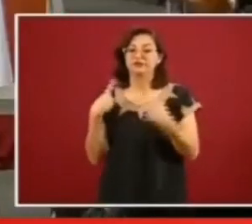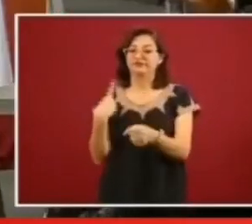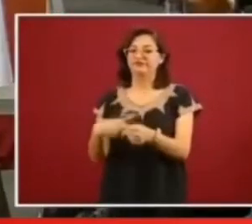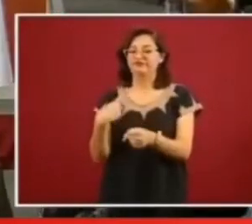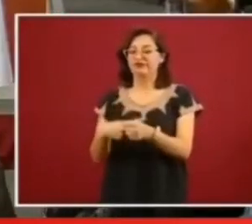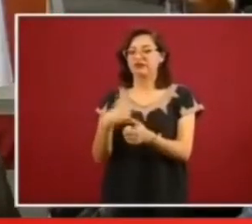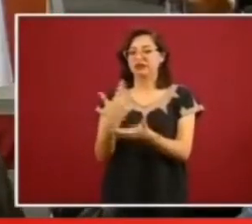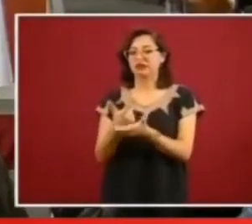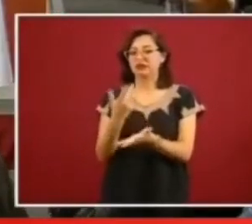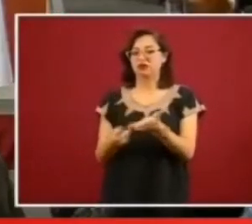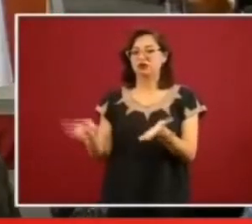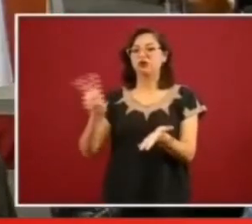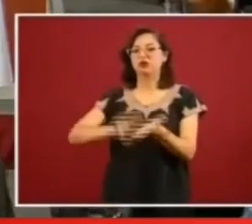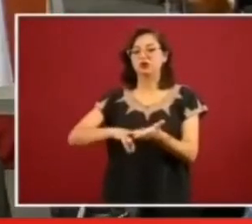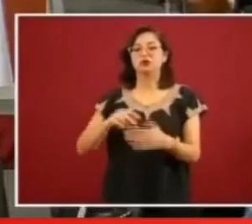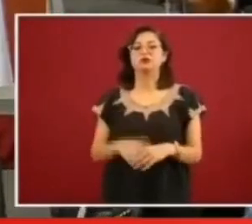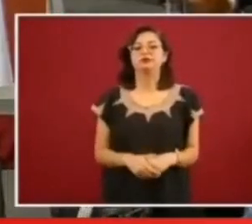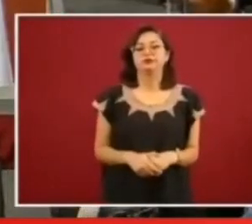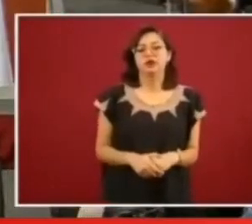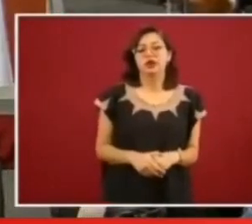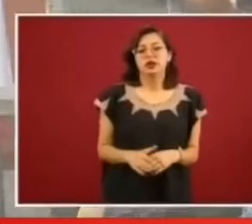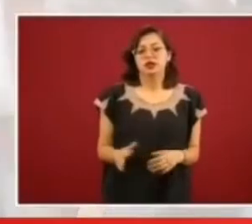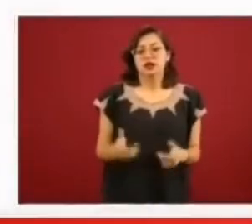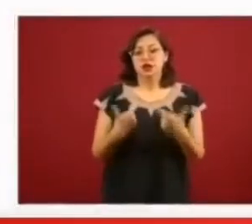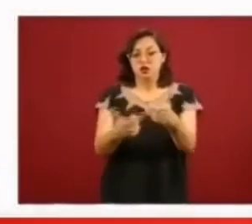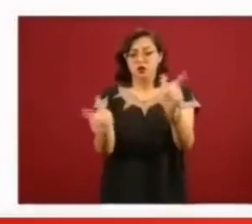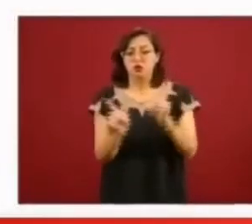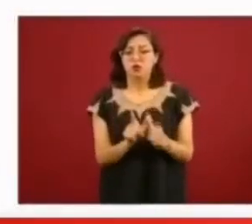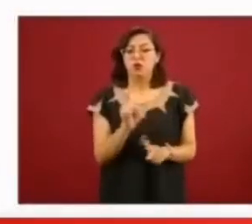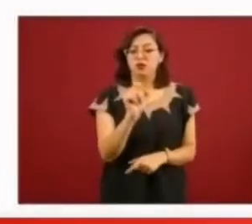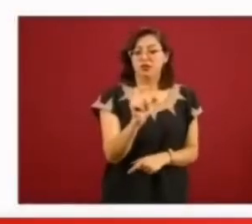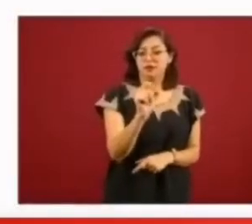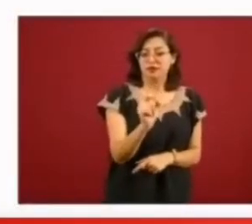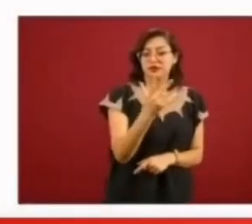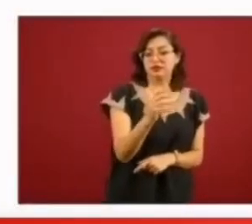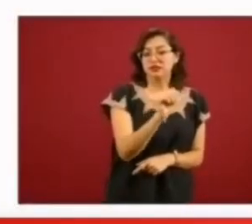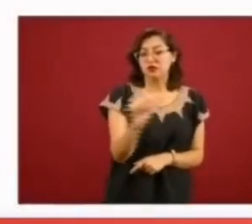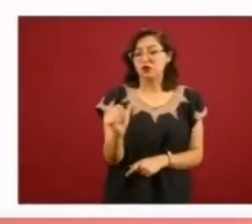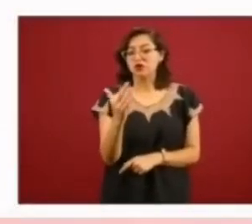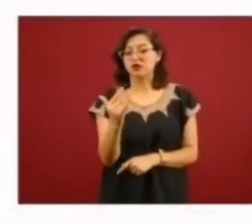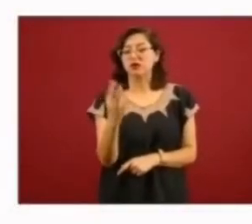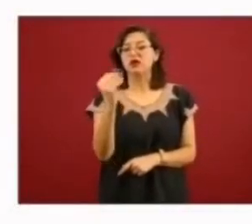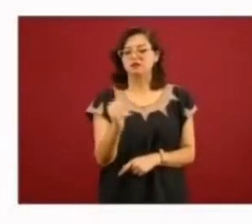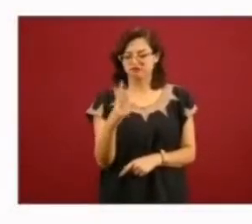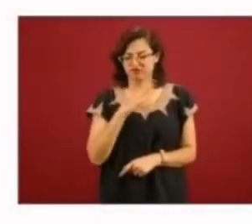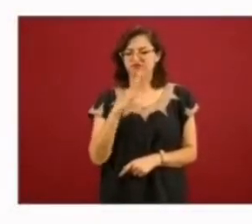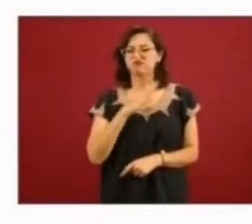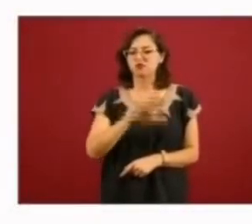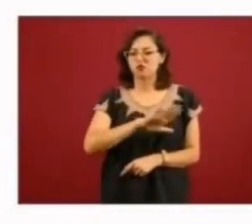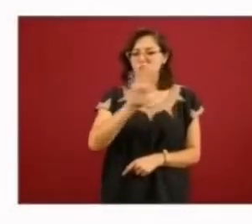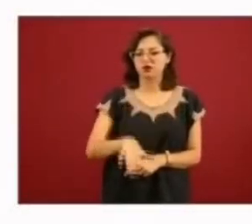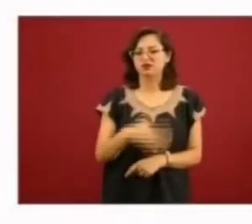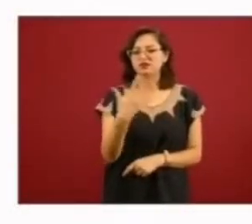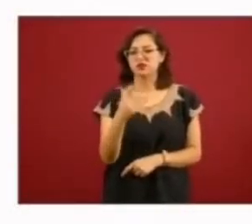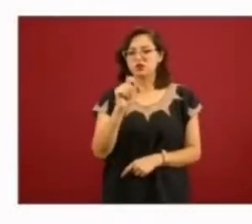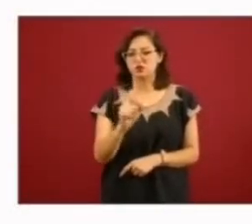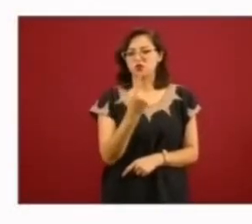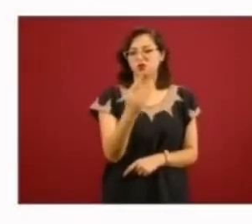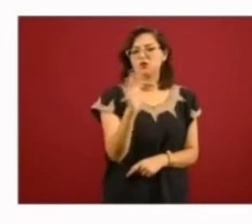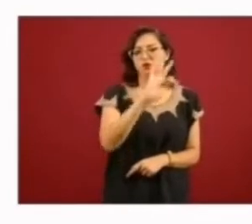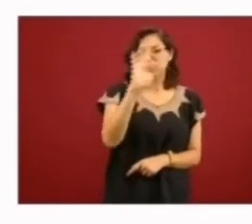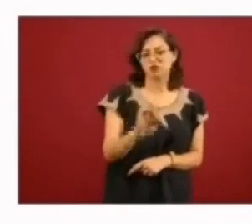crónicas. El grupo de edad intermedia, 25 a 59 años, sí tiene esta letalidad de 5.1% y notoriamente los mayores